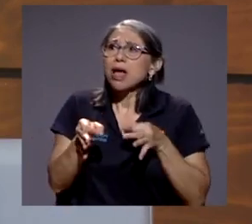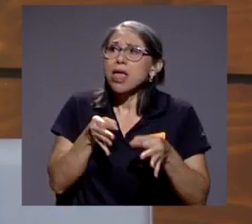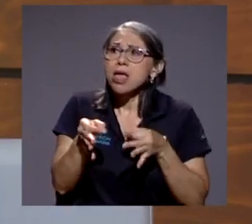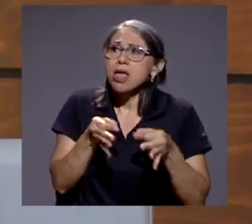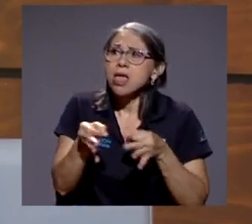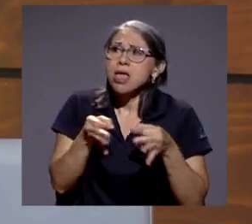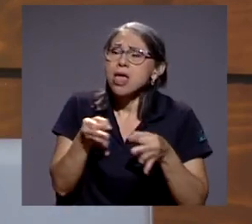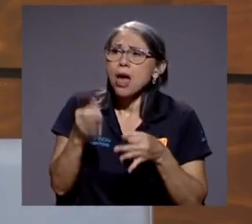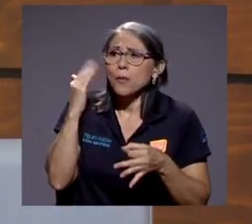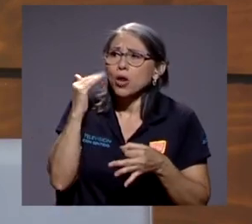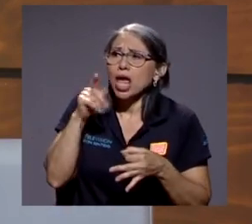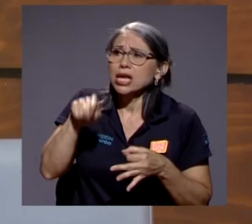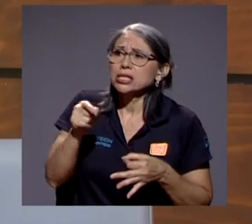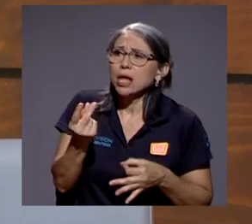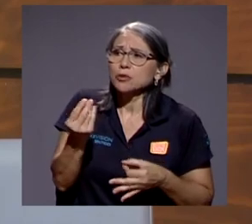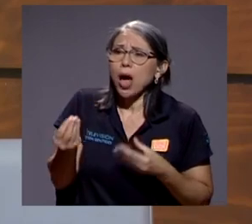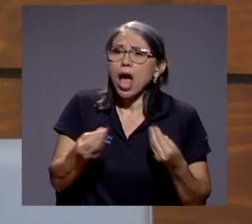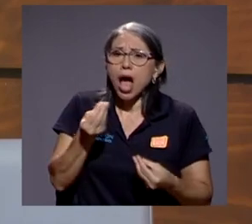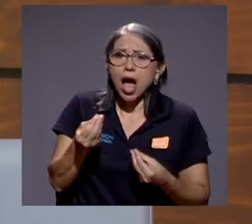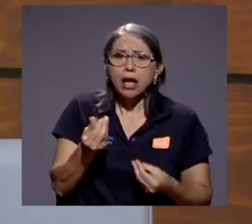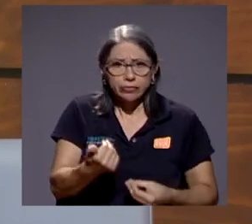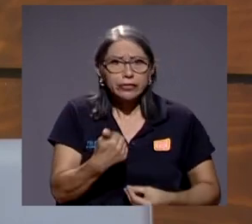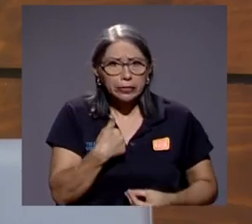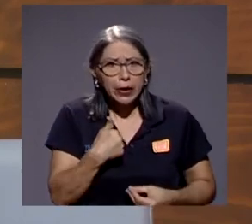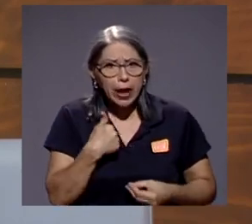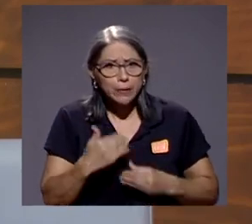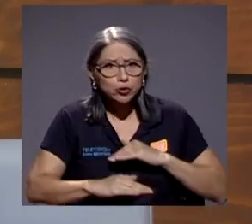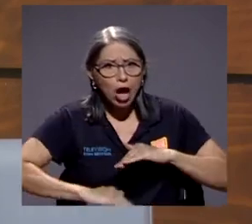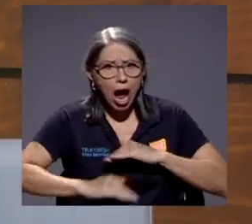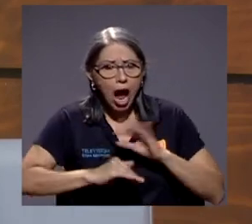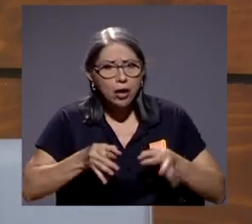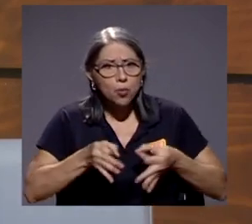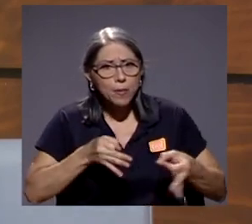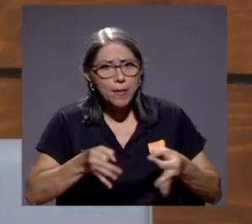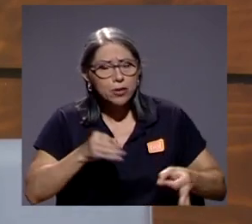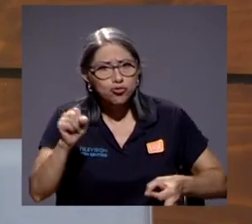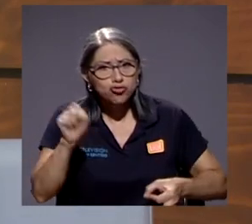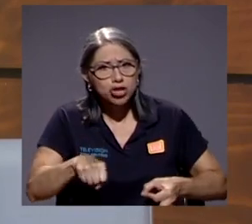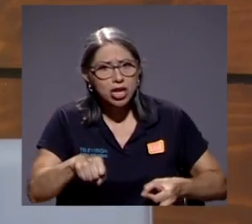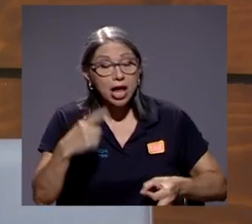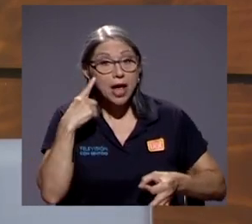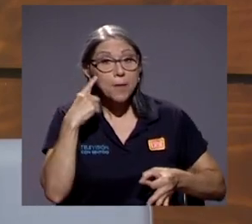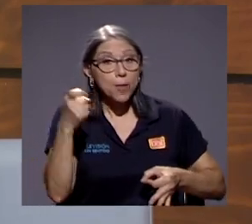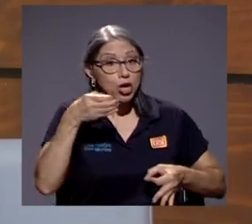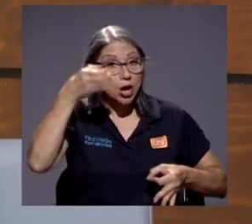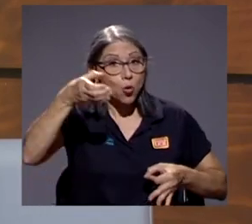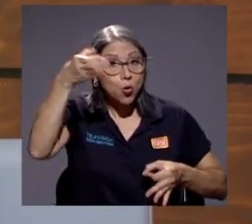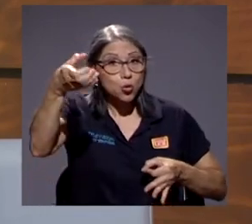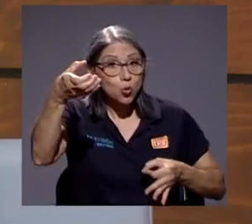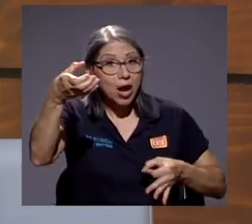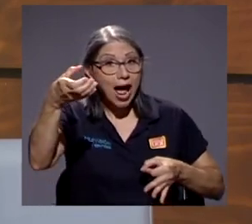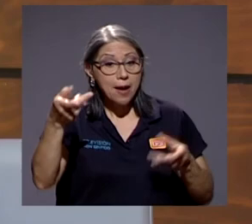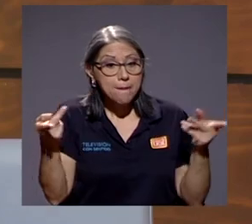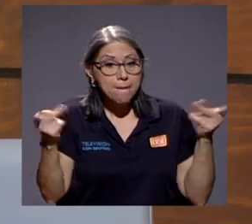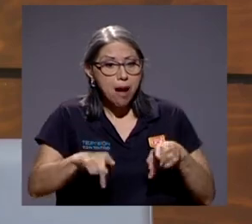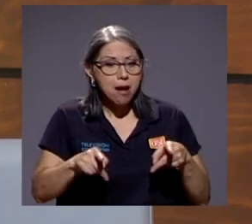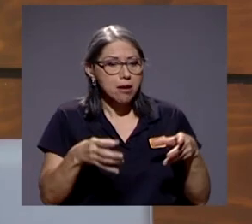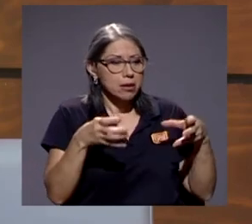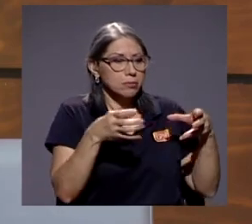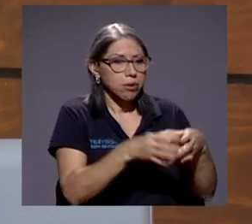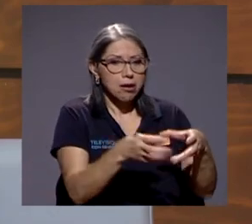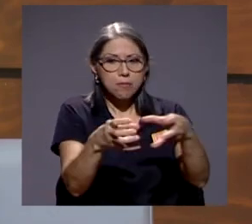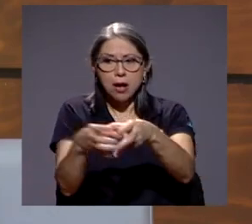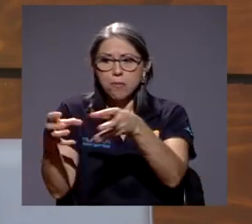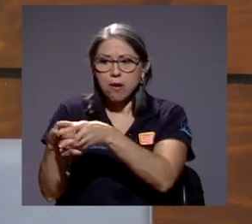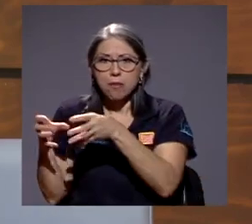existir que los tenemos porque es un sector que provoca encadenamientos entonces ahí donde uno es una